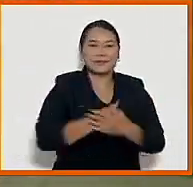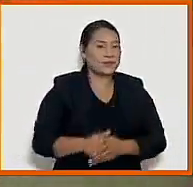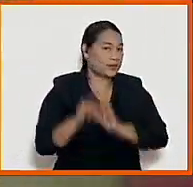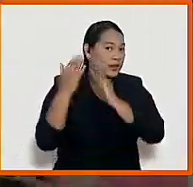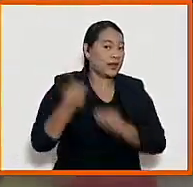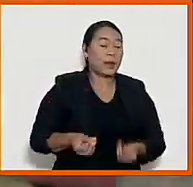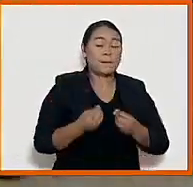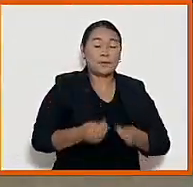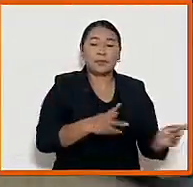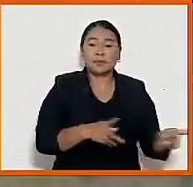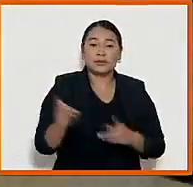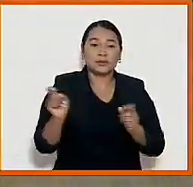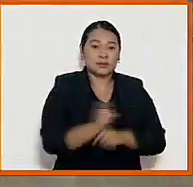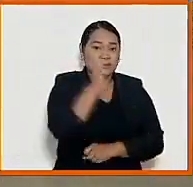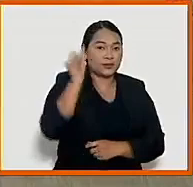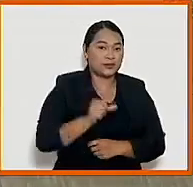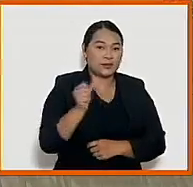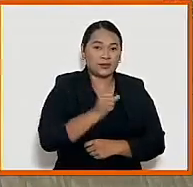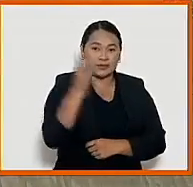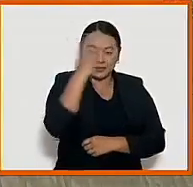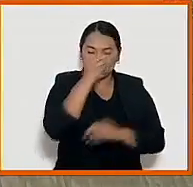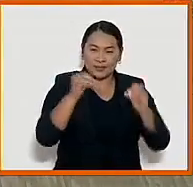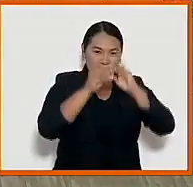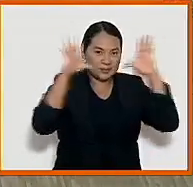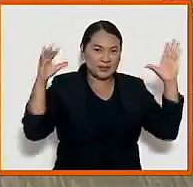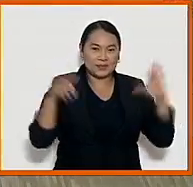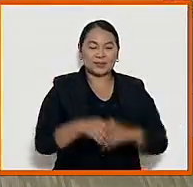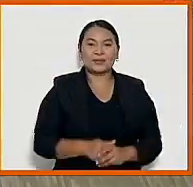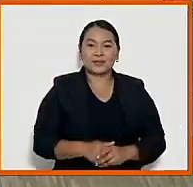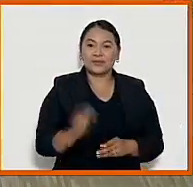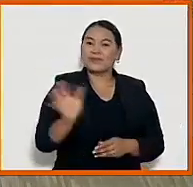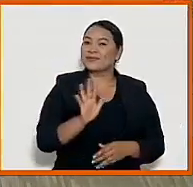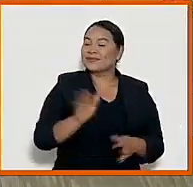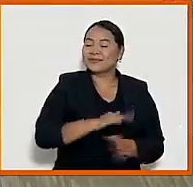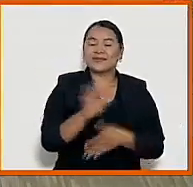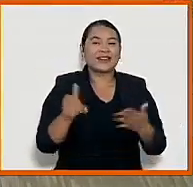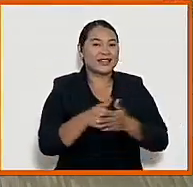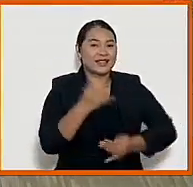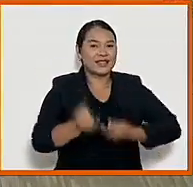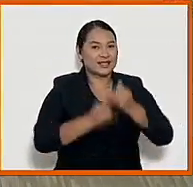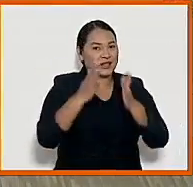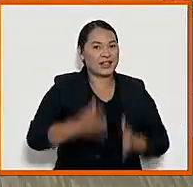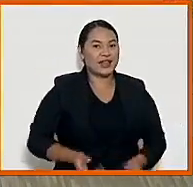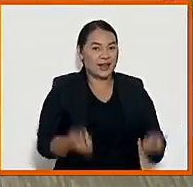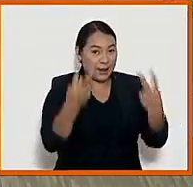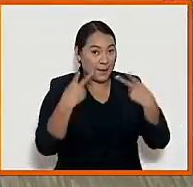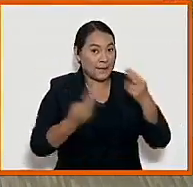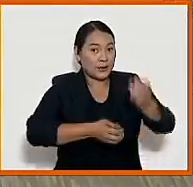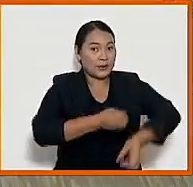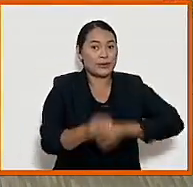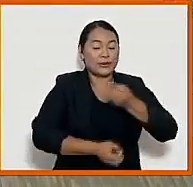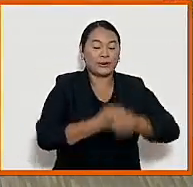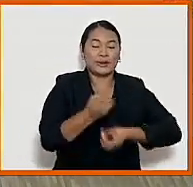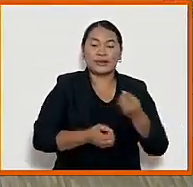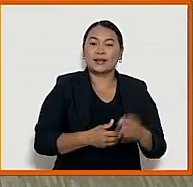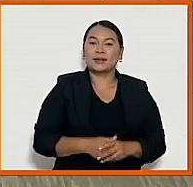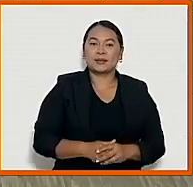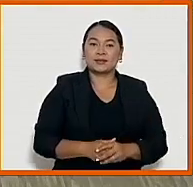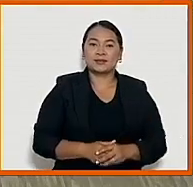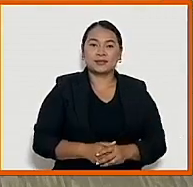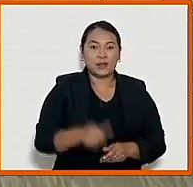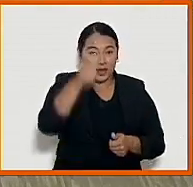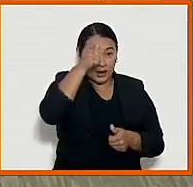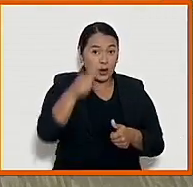tenido muchos ganadores en esta agradable mañana, Charlyn. Nos despedimos de todos nuestros jugadores que sintonizaron nuestro sorteo. Tienen una cita